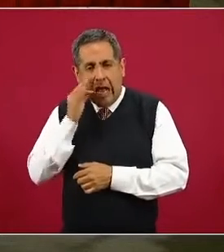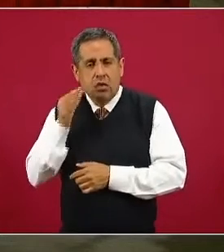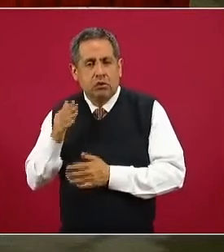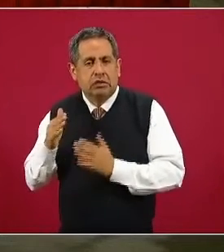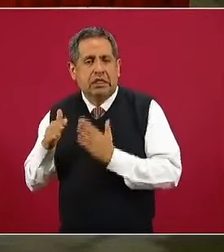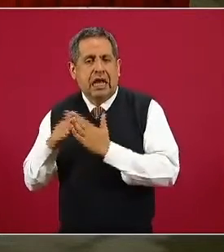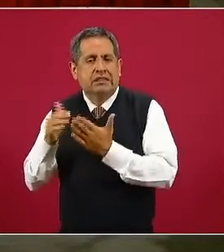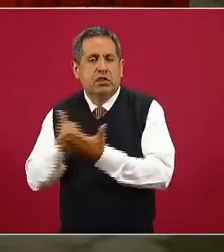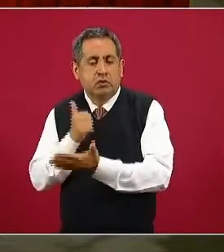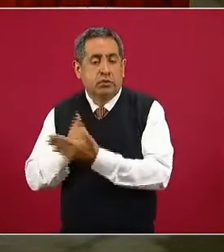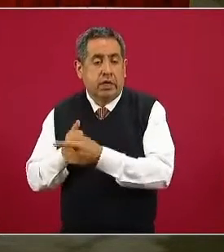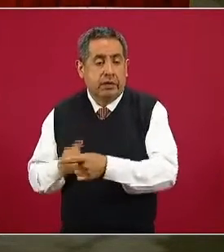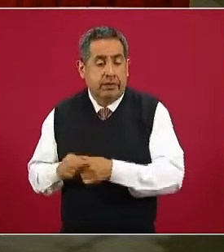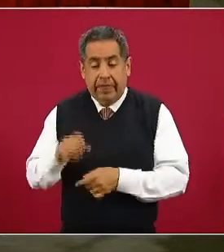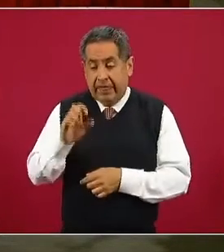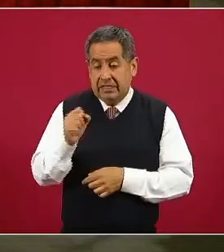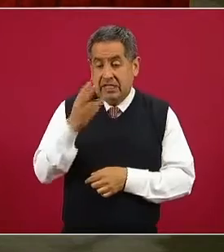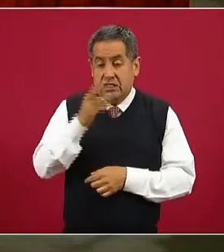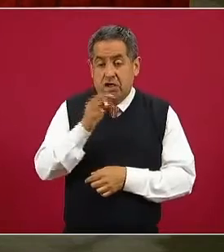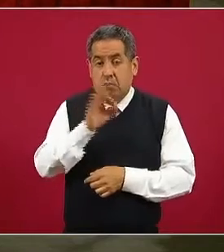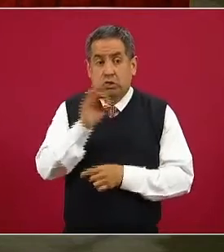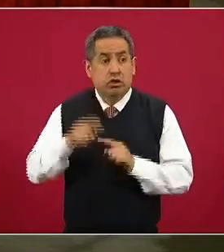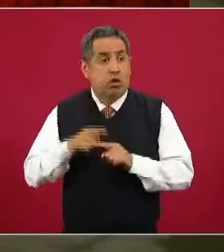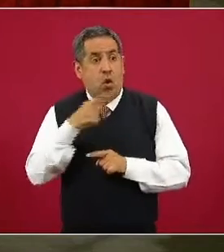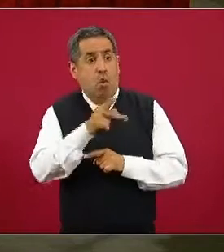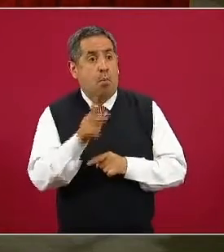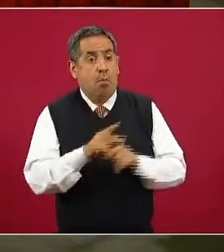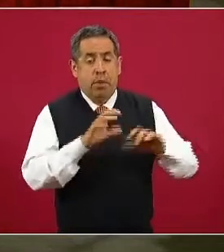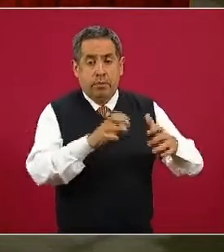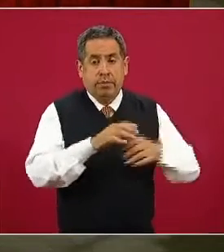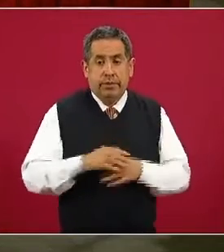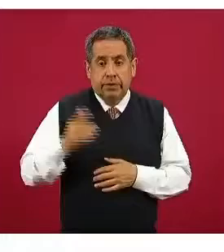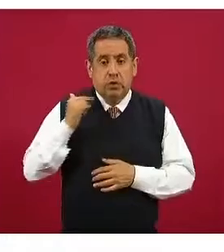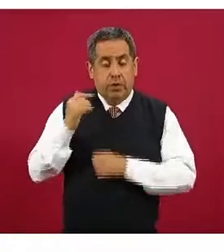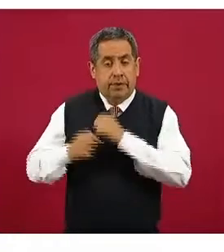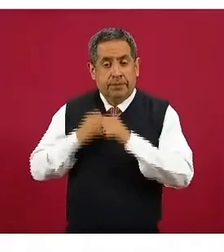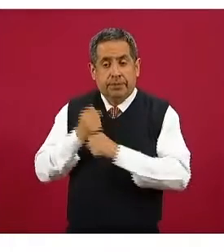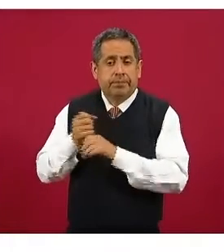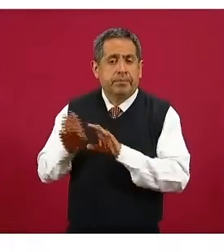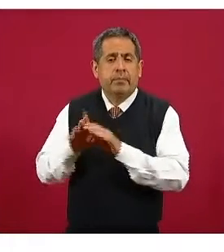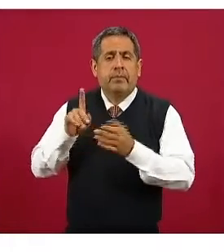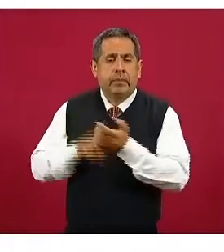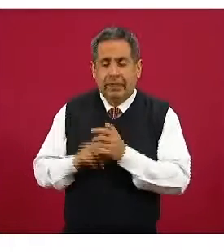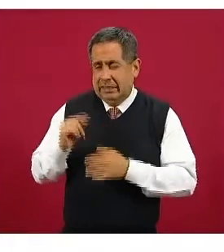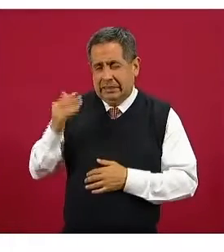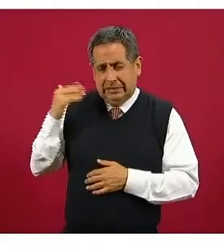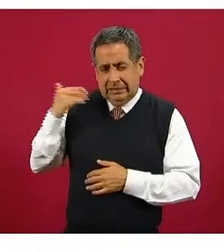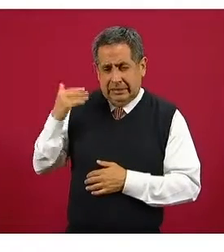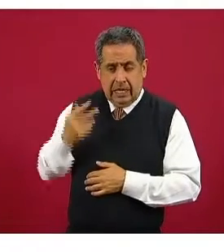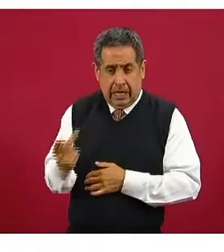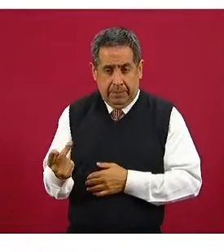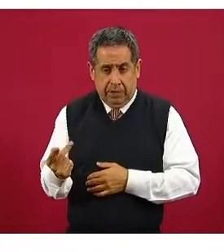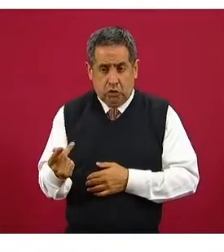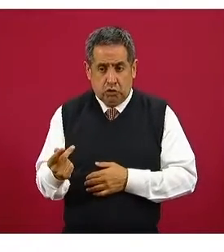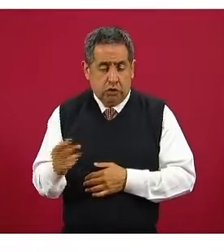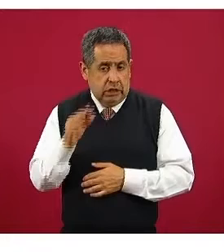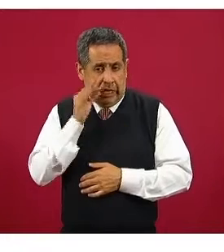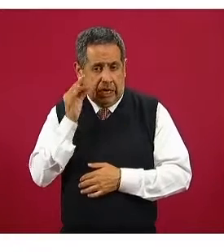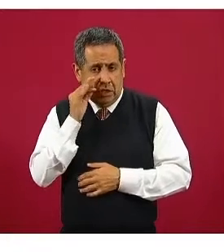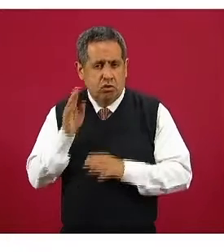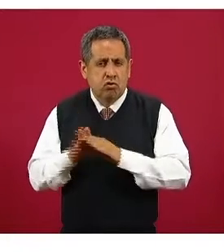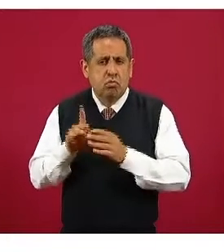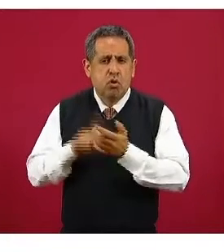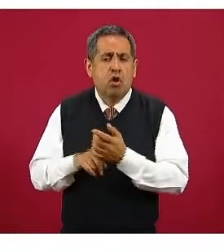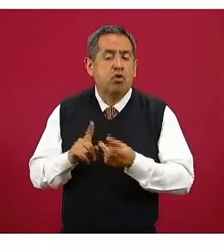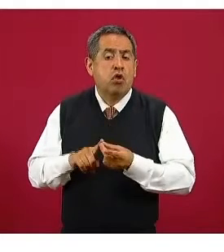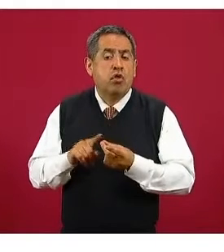Y el 63% en áreas urbanas. En cambio, en los últimos años, los casos de perros infectados por rabia se